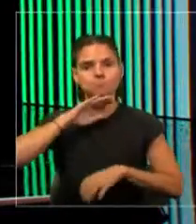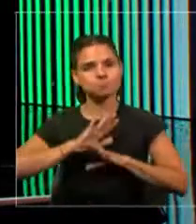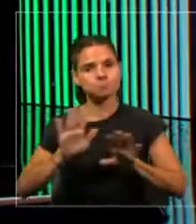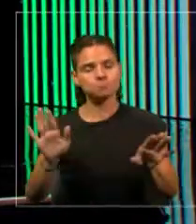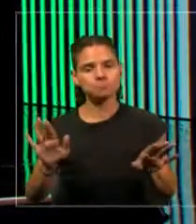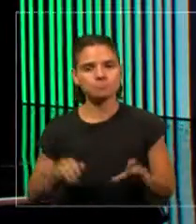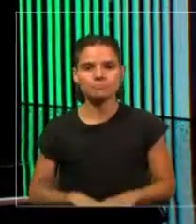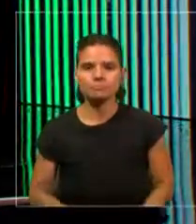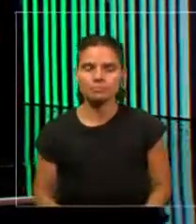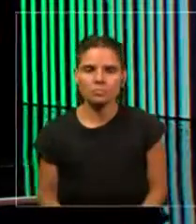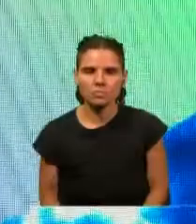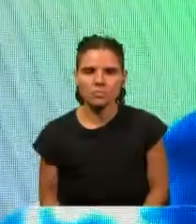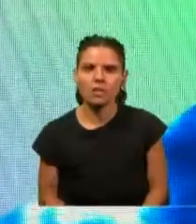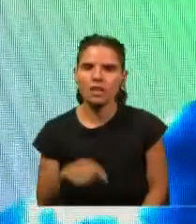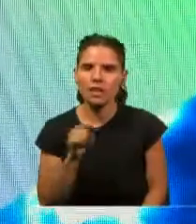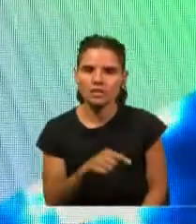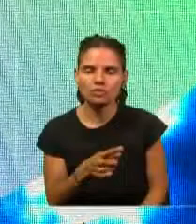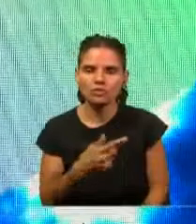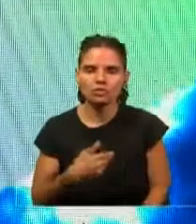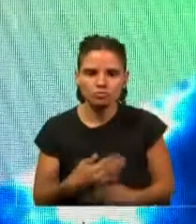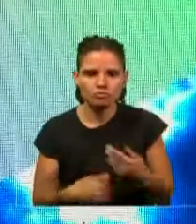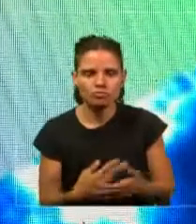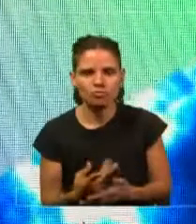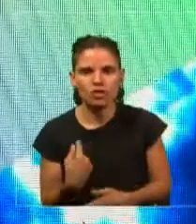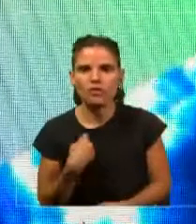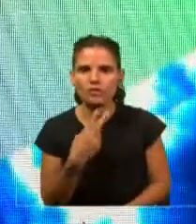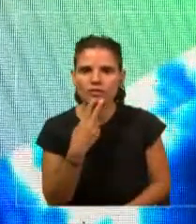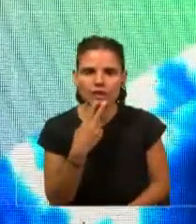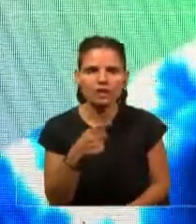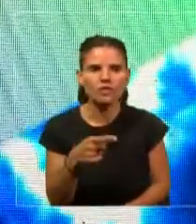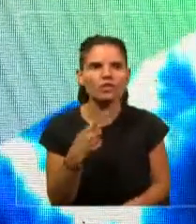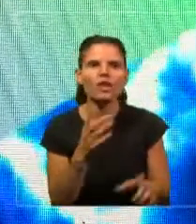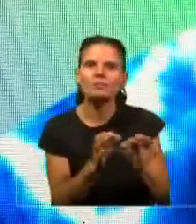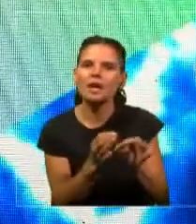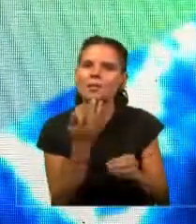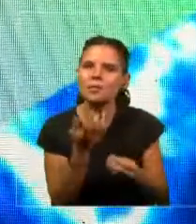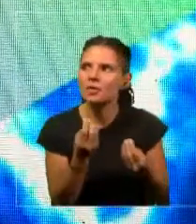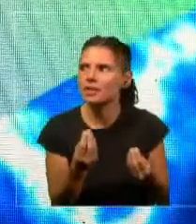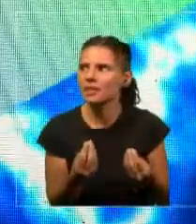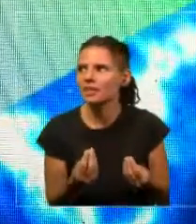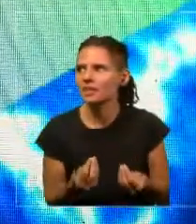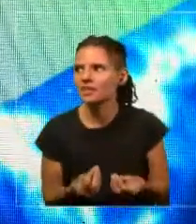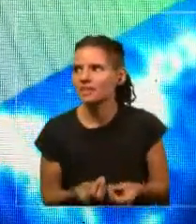eso estamos viviendo, y les voy a explicar por qué.